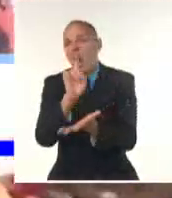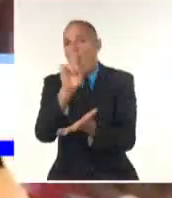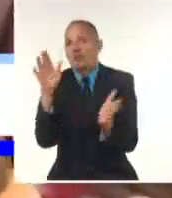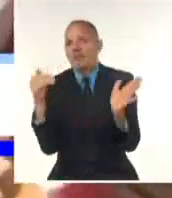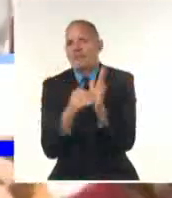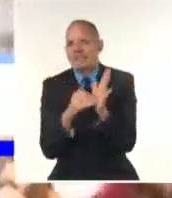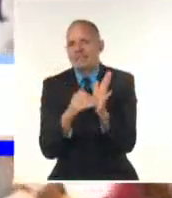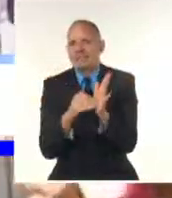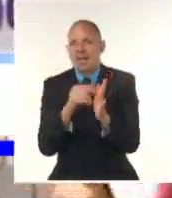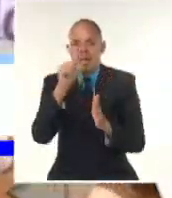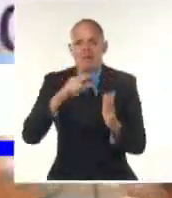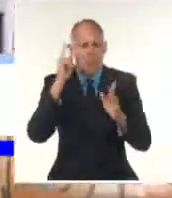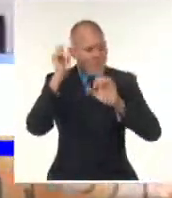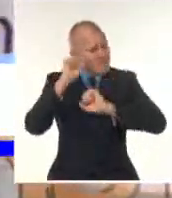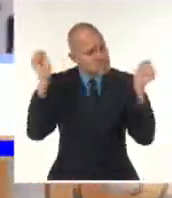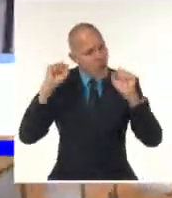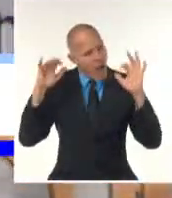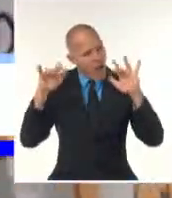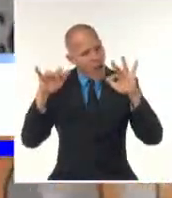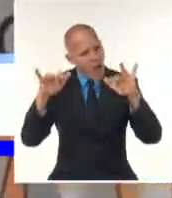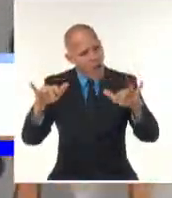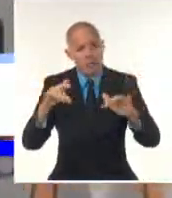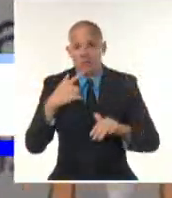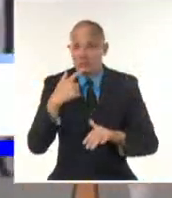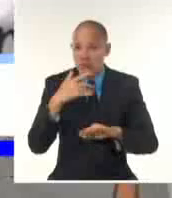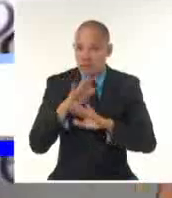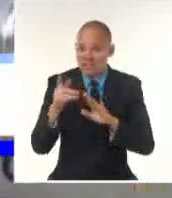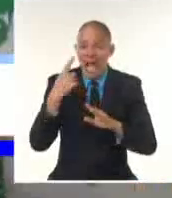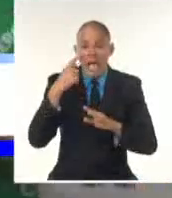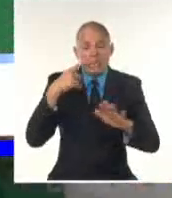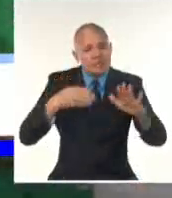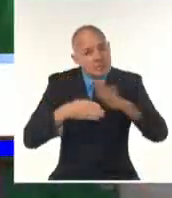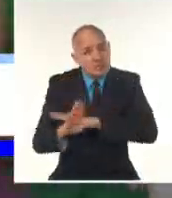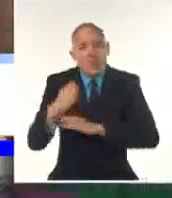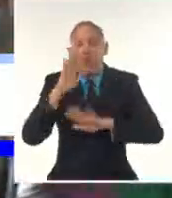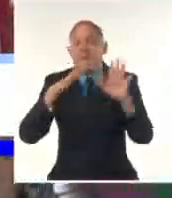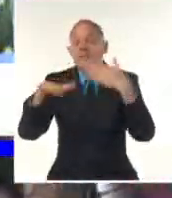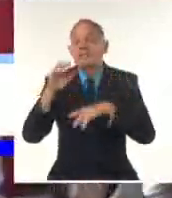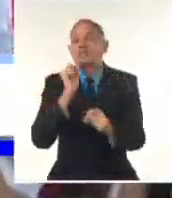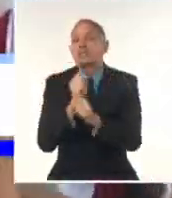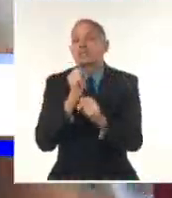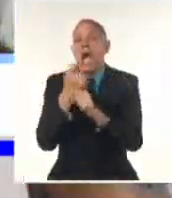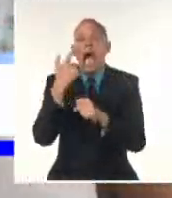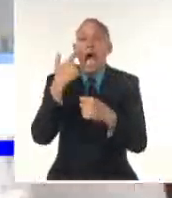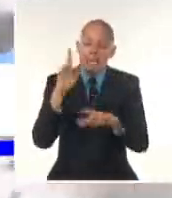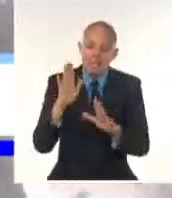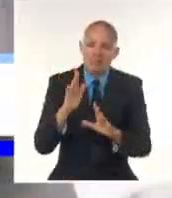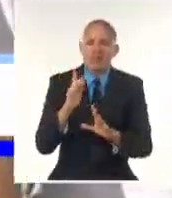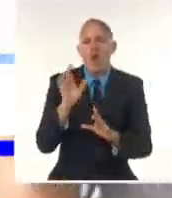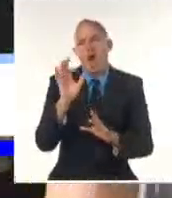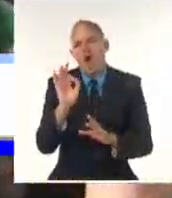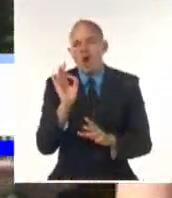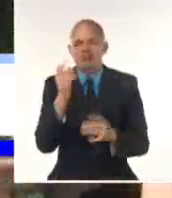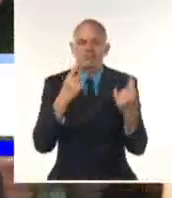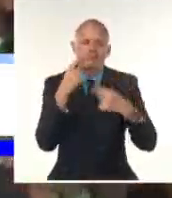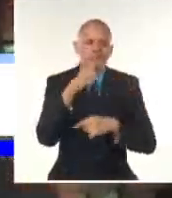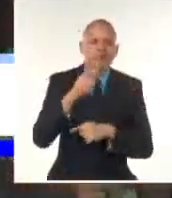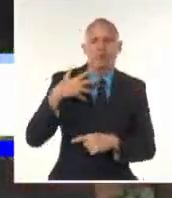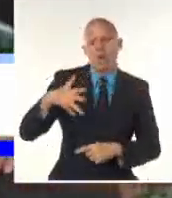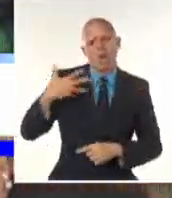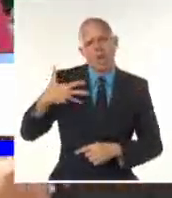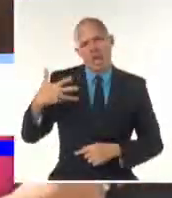de Trabajadores del Estado intentaron ingresar a la sede del Ministerio de Trabajo y otras entidades gubernamentales para realizar